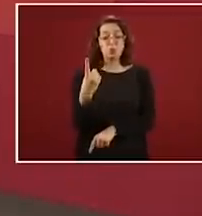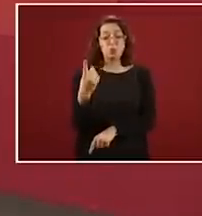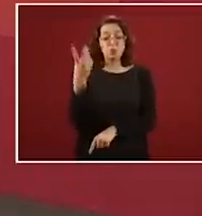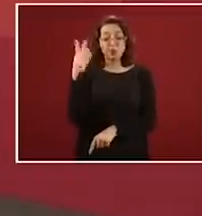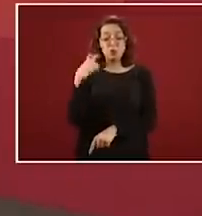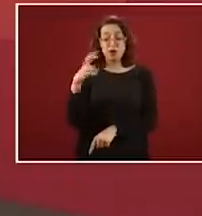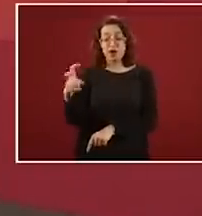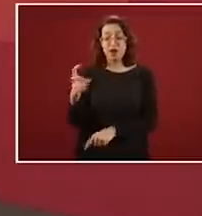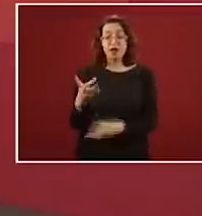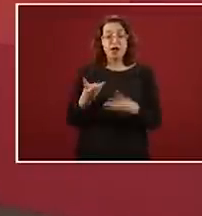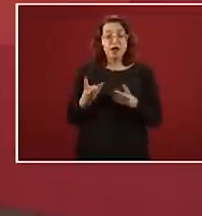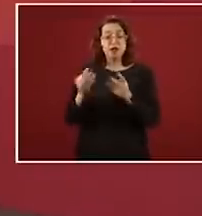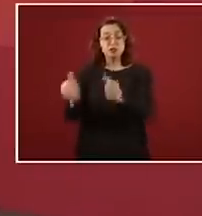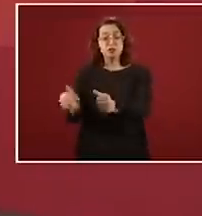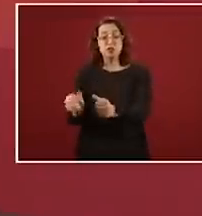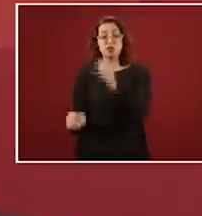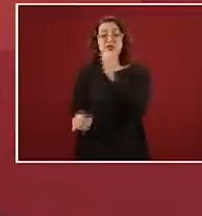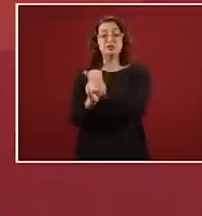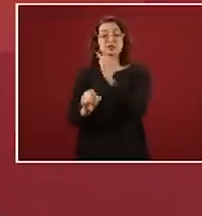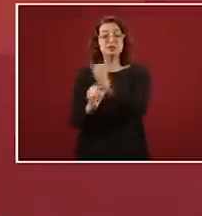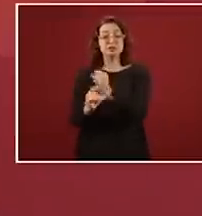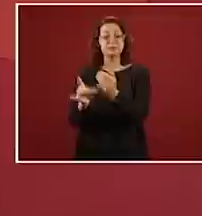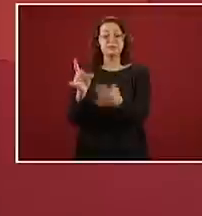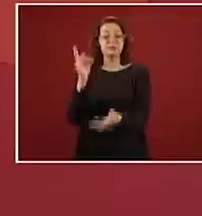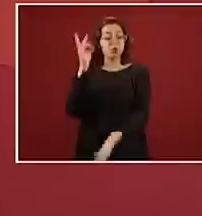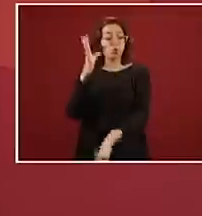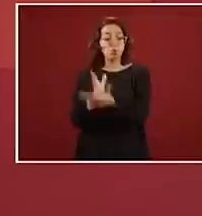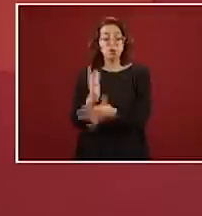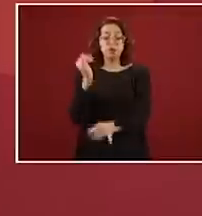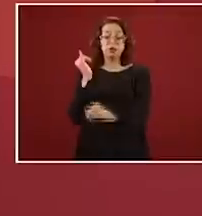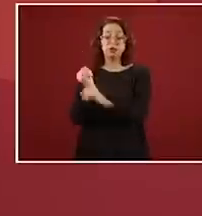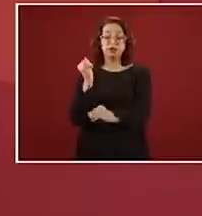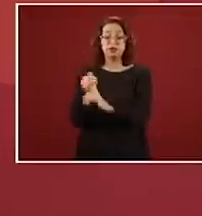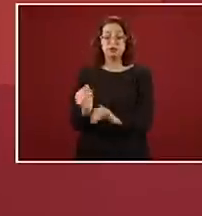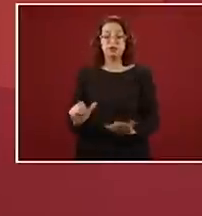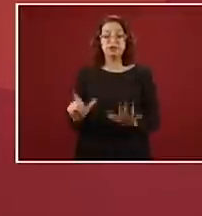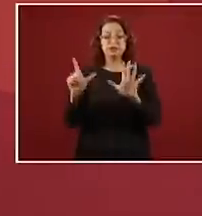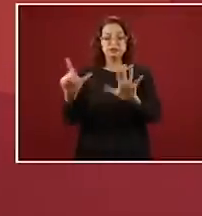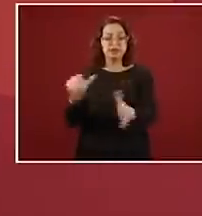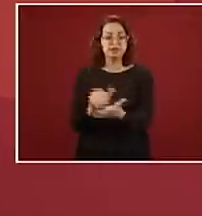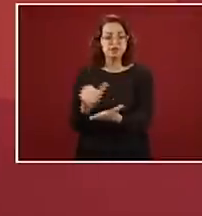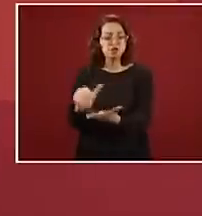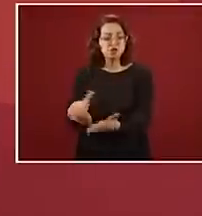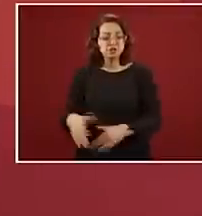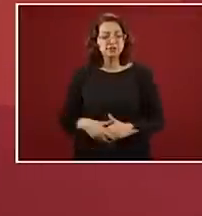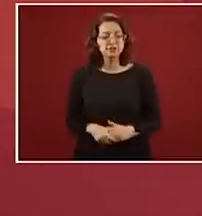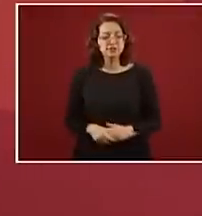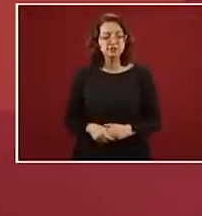en internet, por servicios de internet, 7 millones.